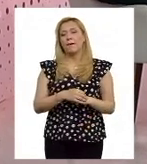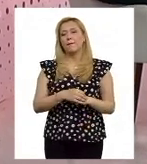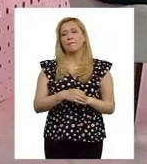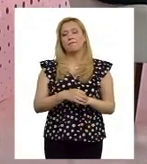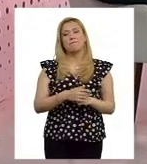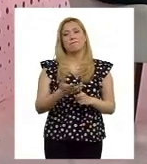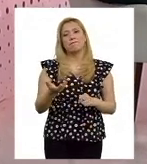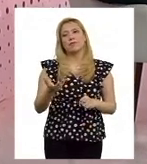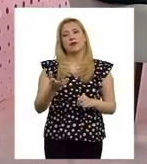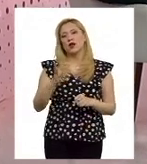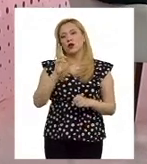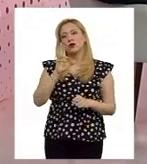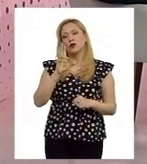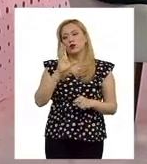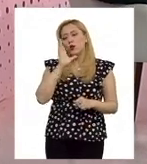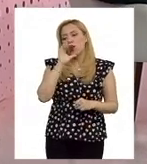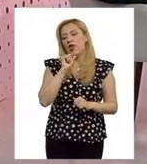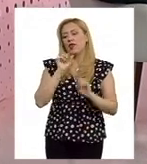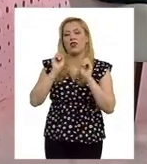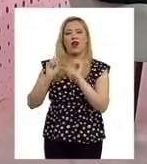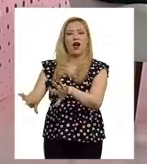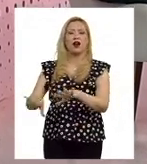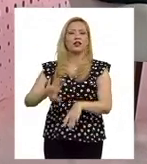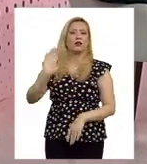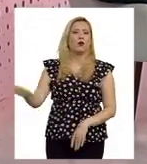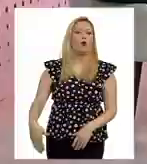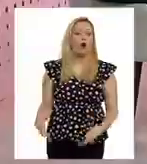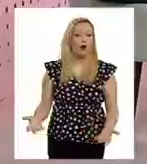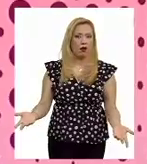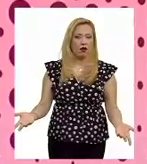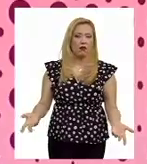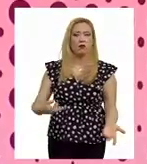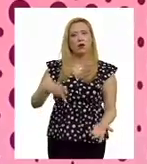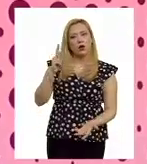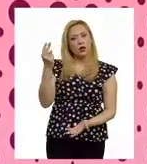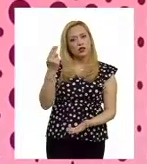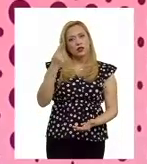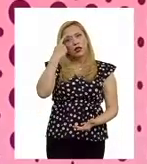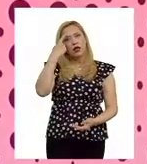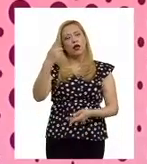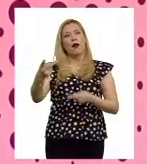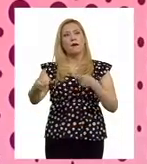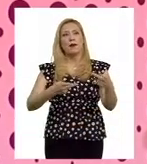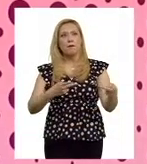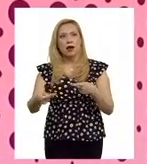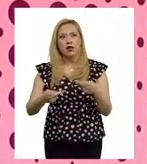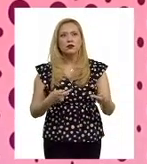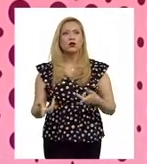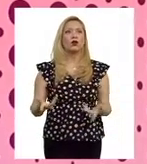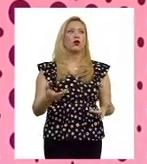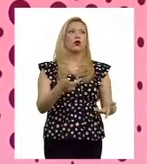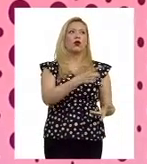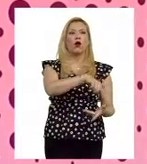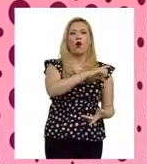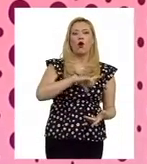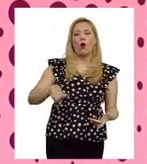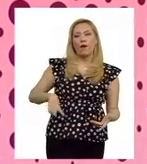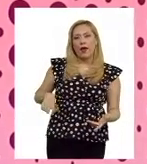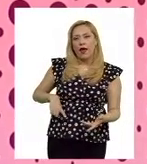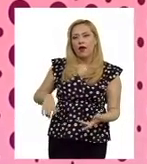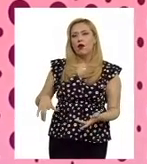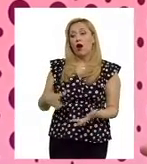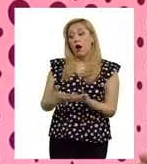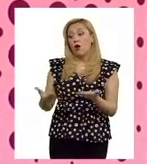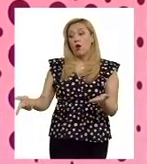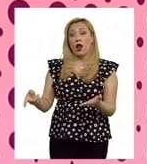dejar a la gente morir. Pero ahí estamos en otro tema, el planeamiento y la preparación de parte del estado receptor